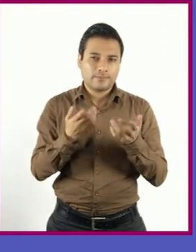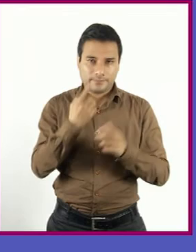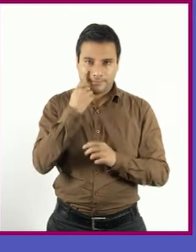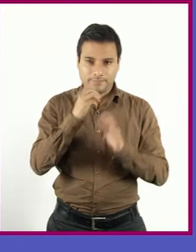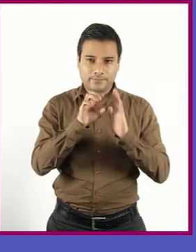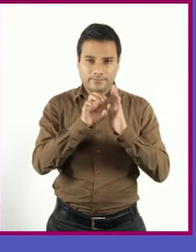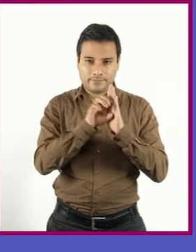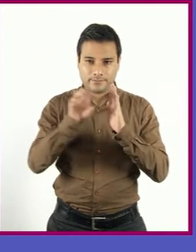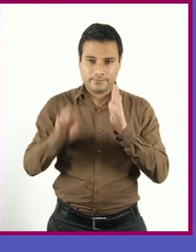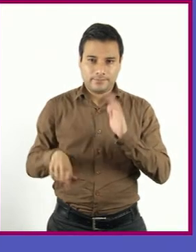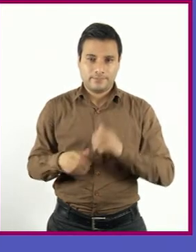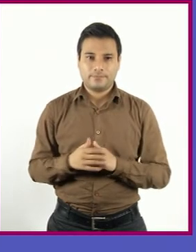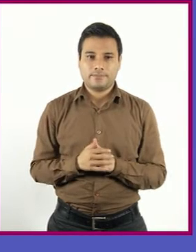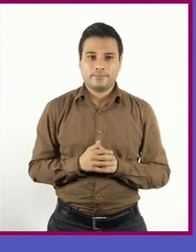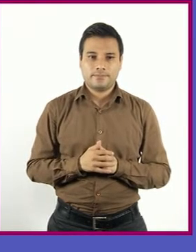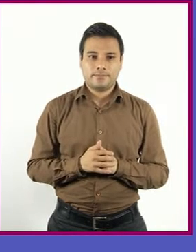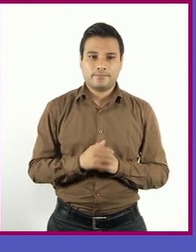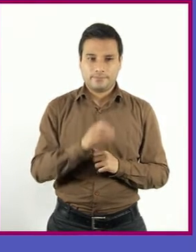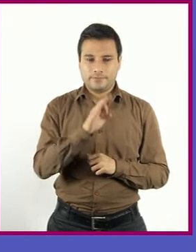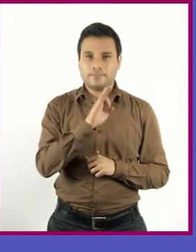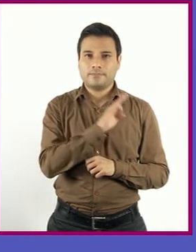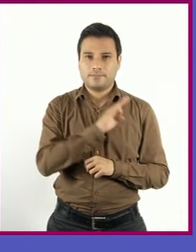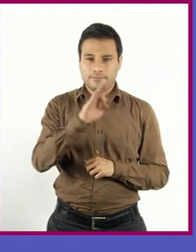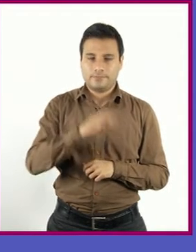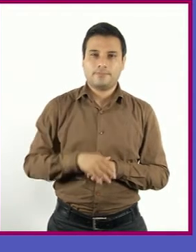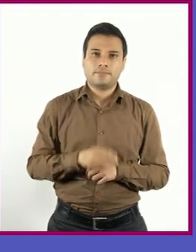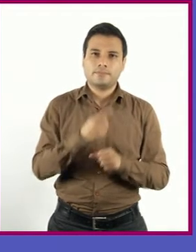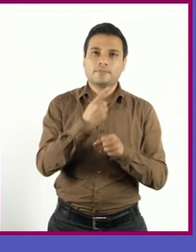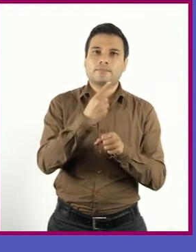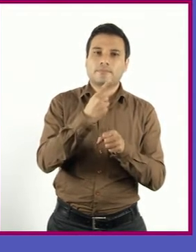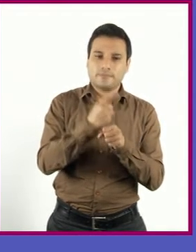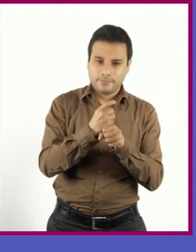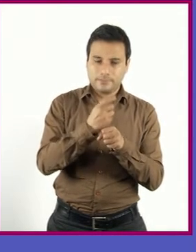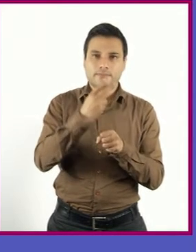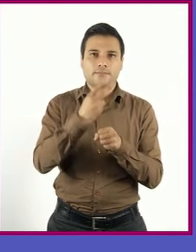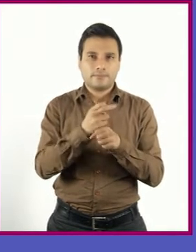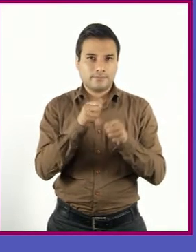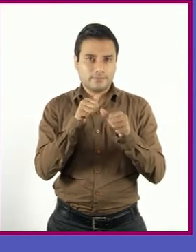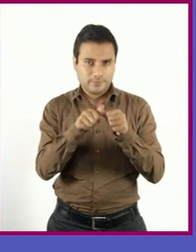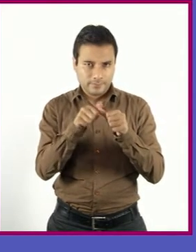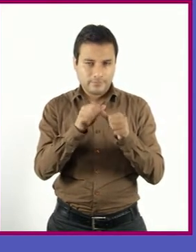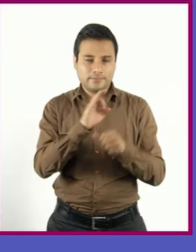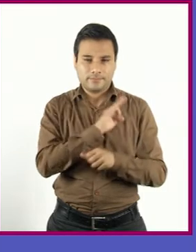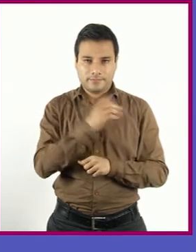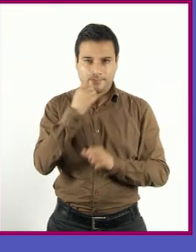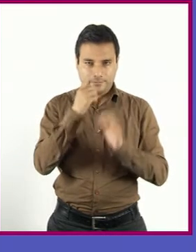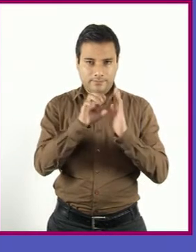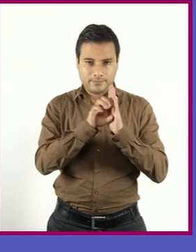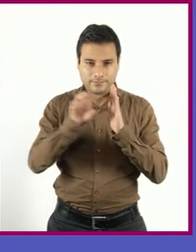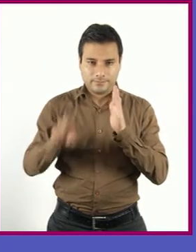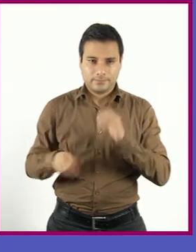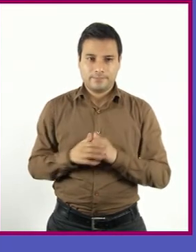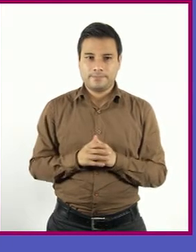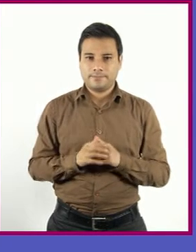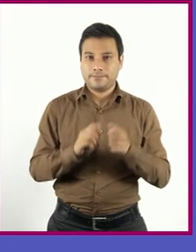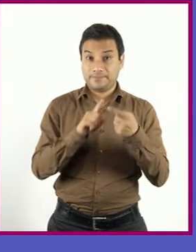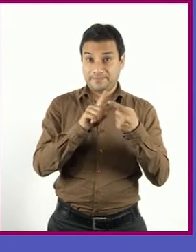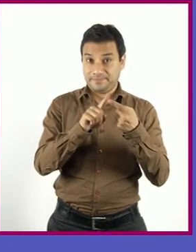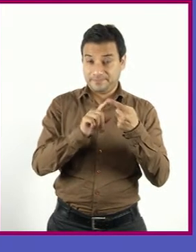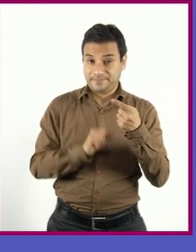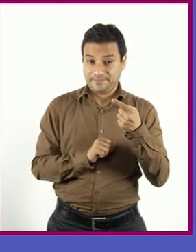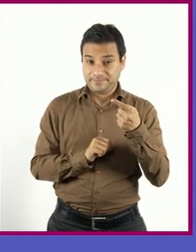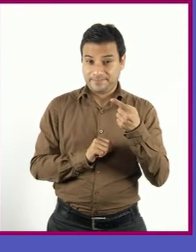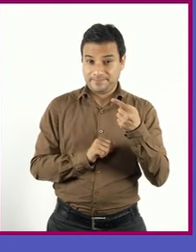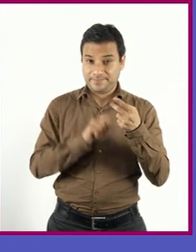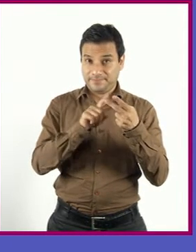ello, en 2 casos se suma la segunda letra de cada palabra. Por ejemplo, en la Federación Mexicana de